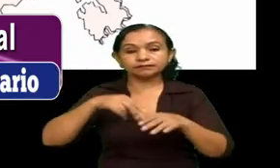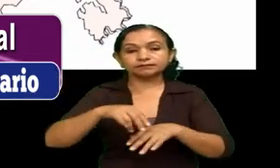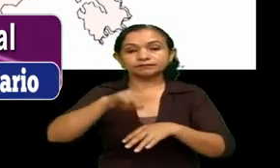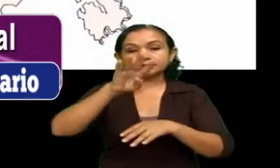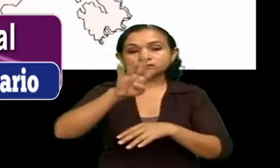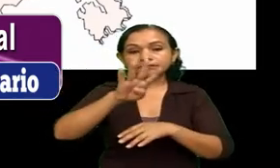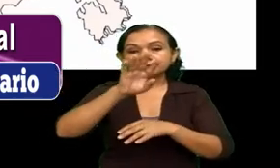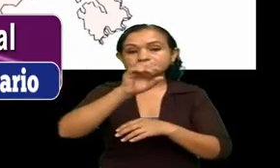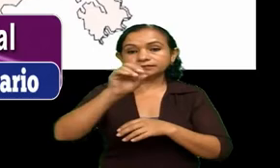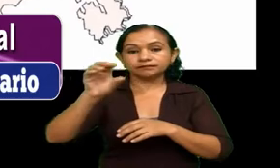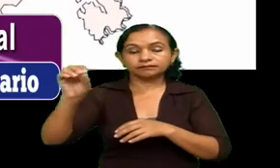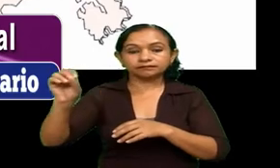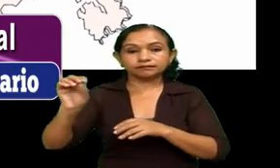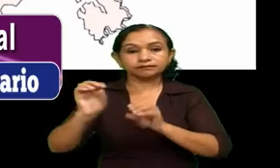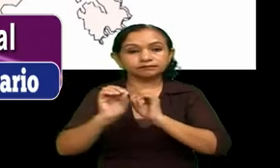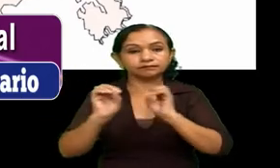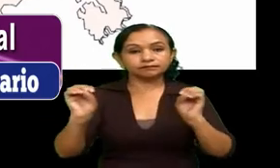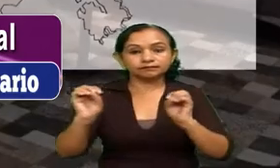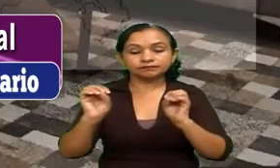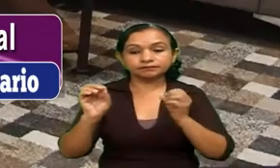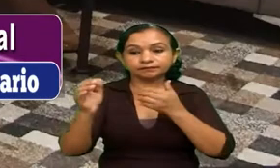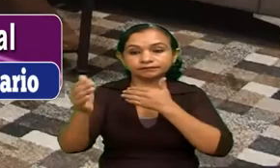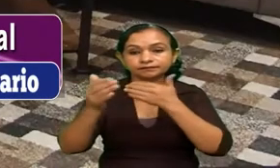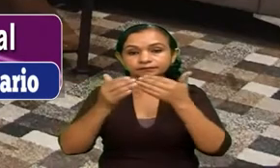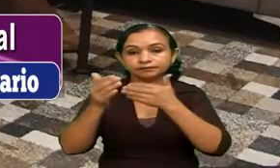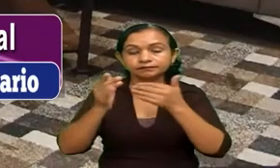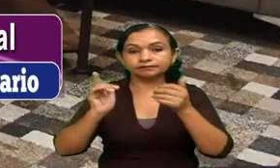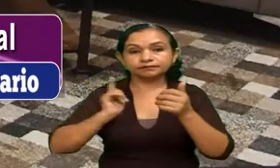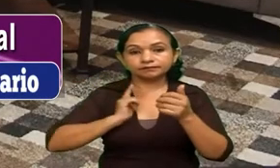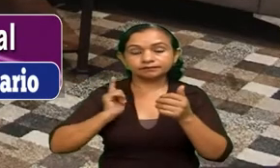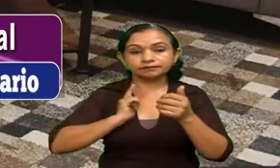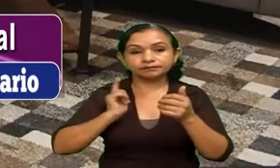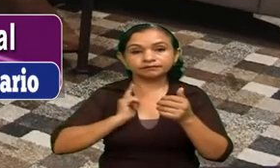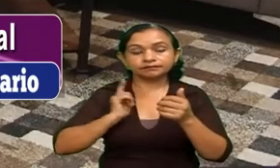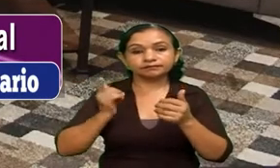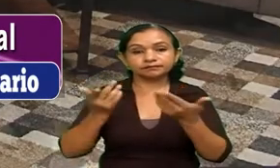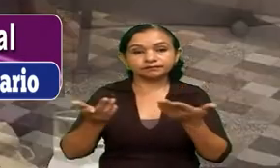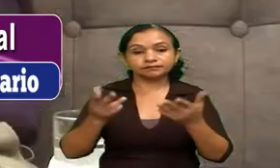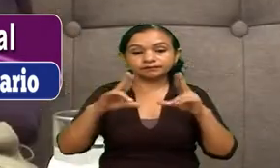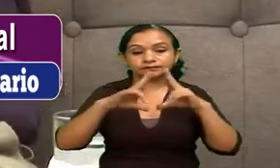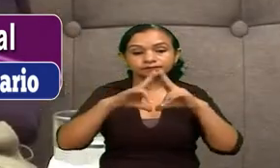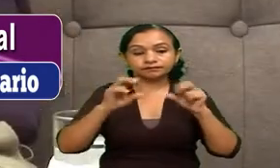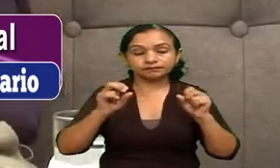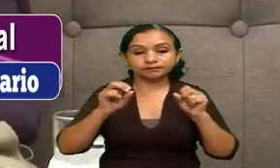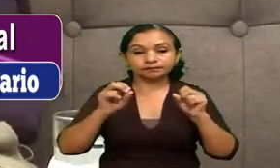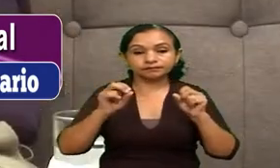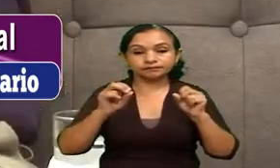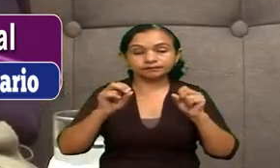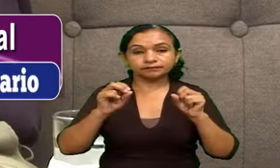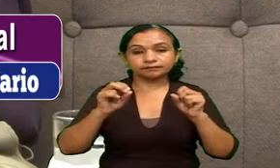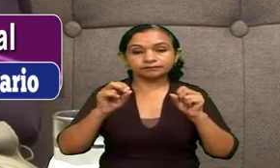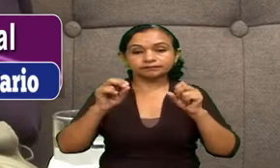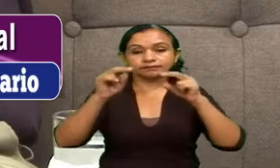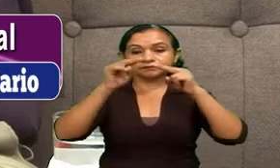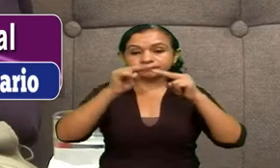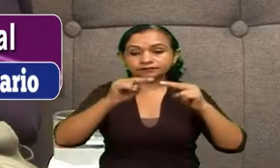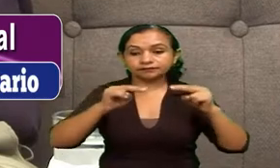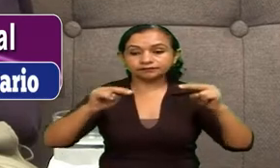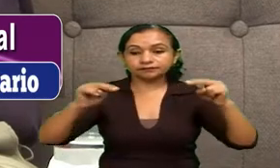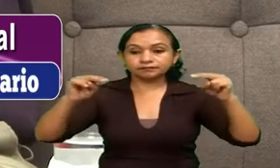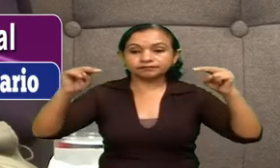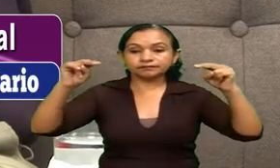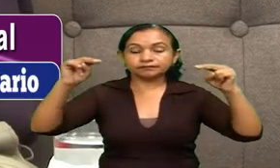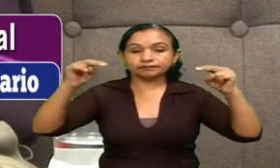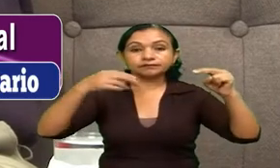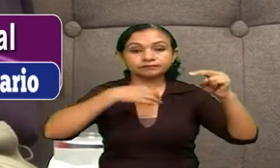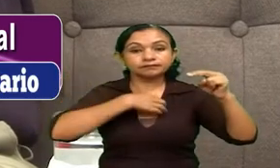400 megavatios, casi cercano a lo que nosotros estábamos consumiendo. Okay. Entonces esa energía se viene por las líneas